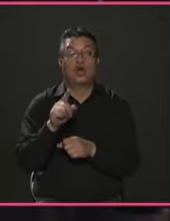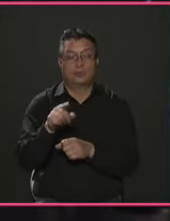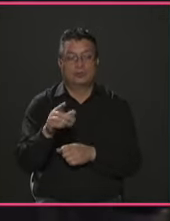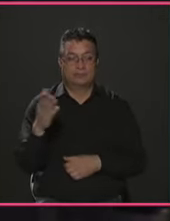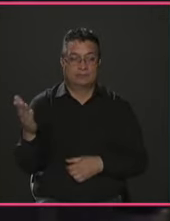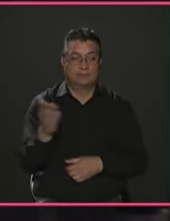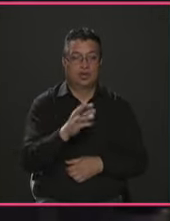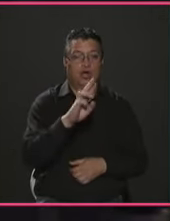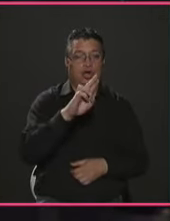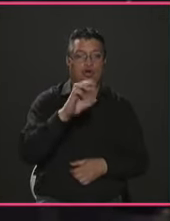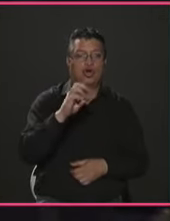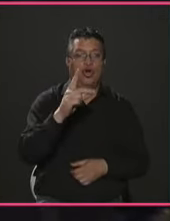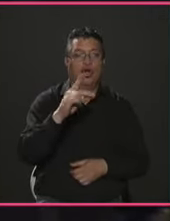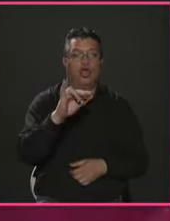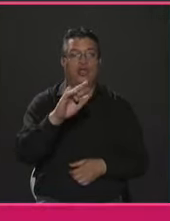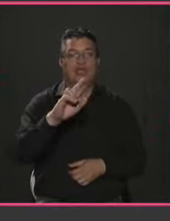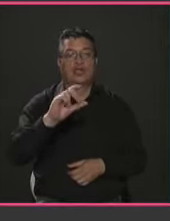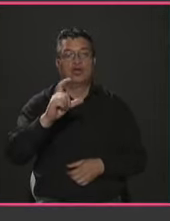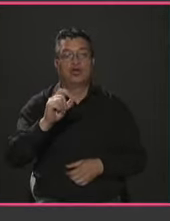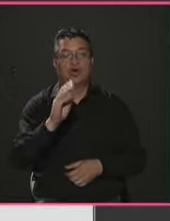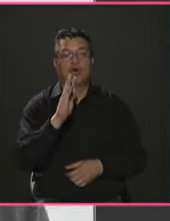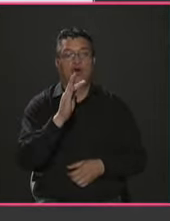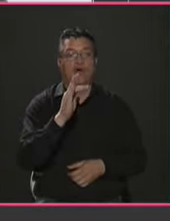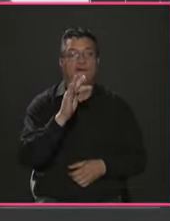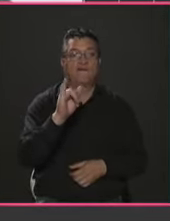Rodrigo filgueira un